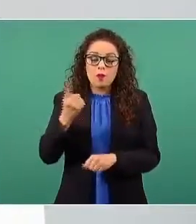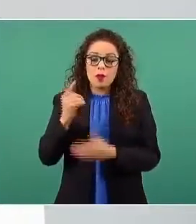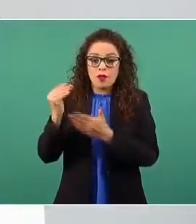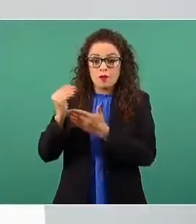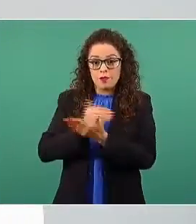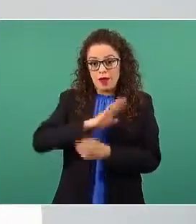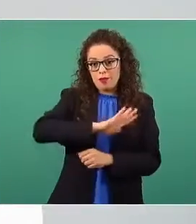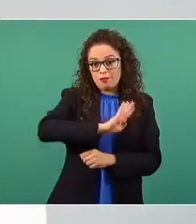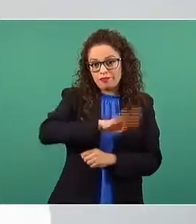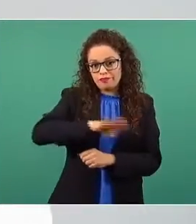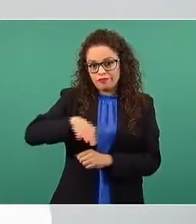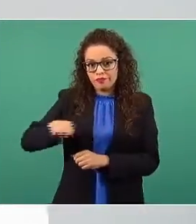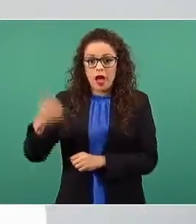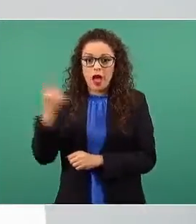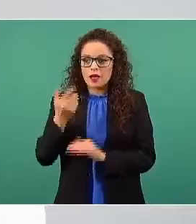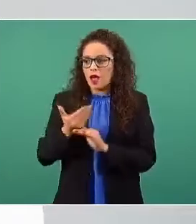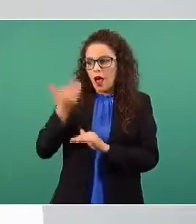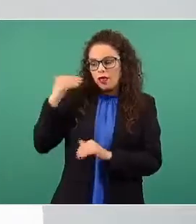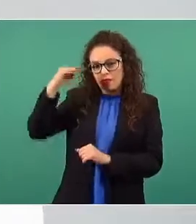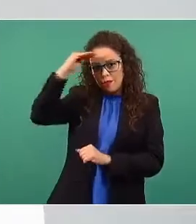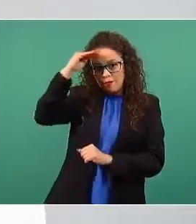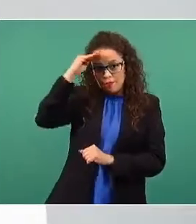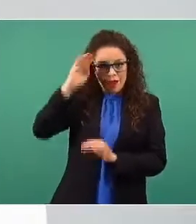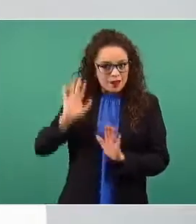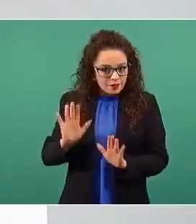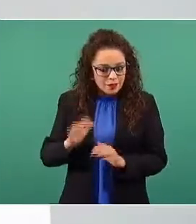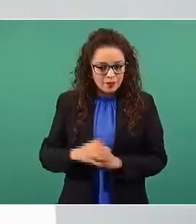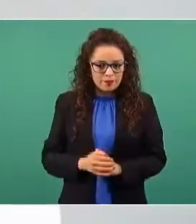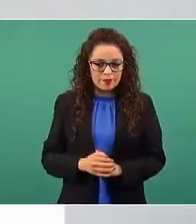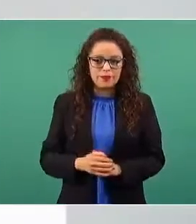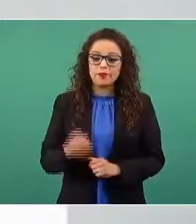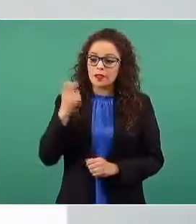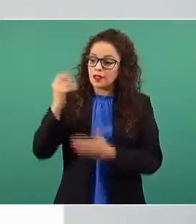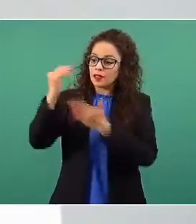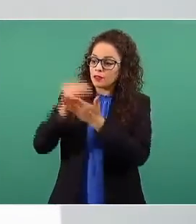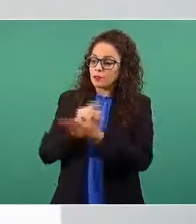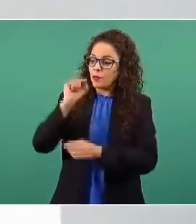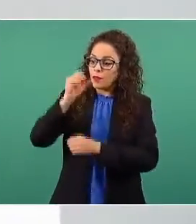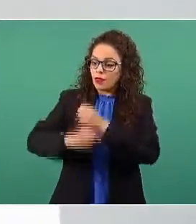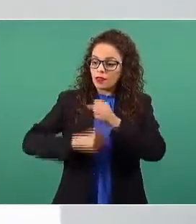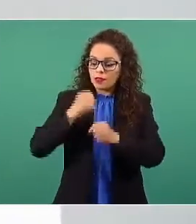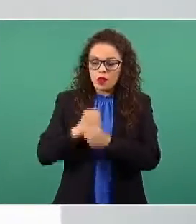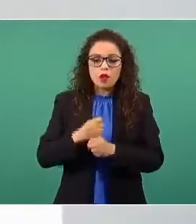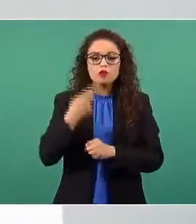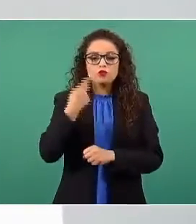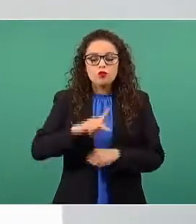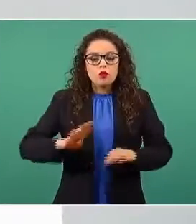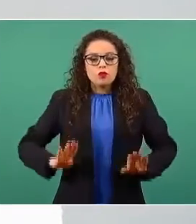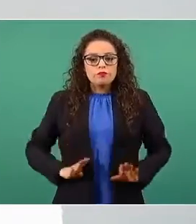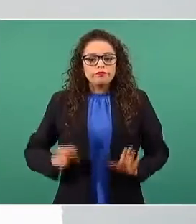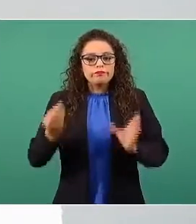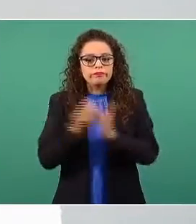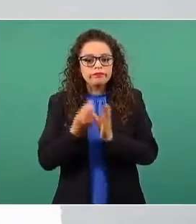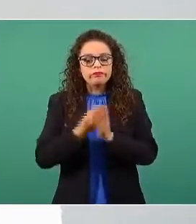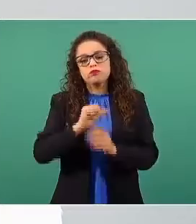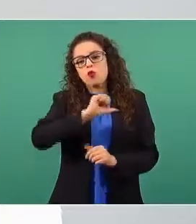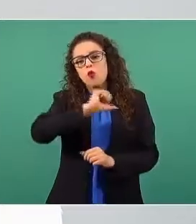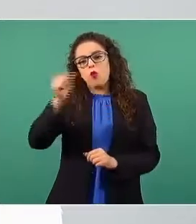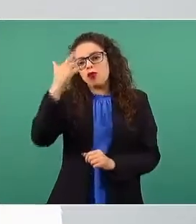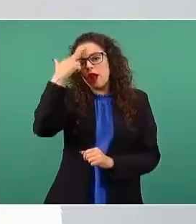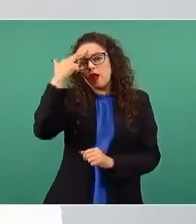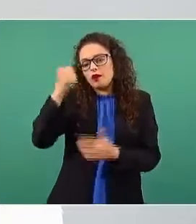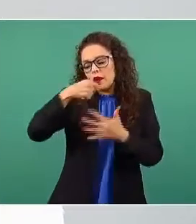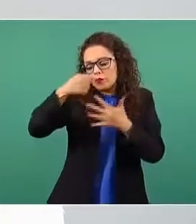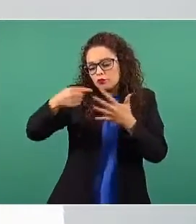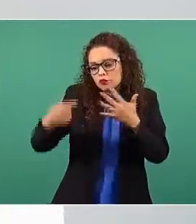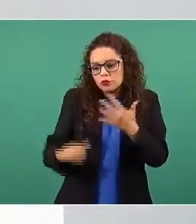teóricamente esperadas. Evidentemente, en menores de 20 años hay otro tipo de causas de defunción, entre las